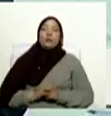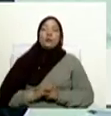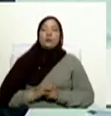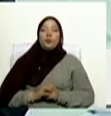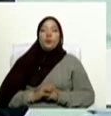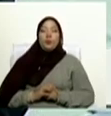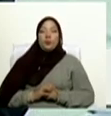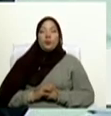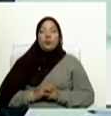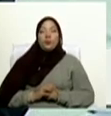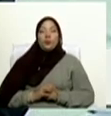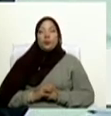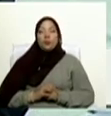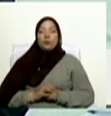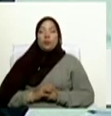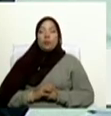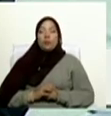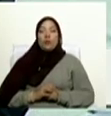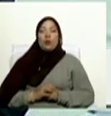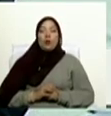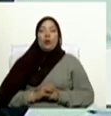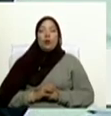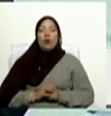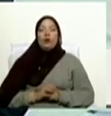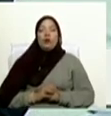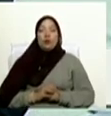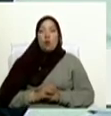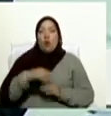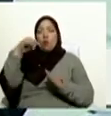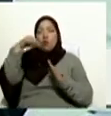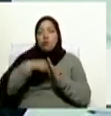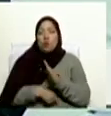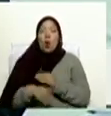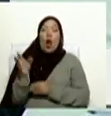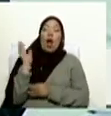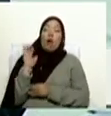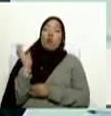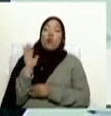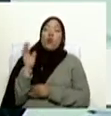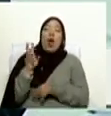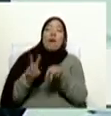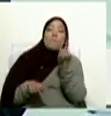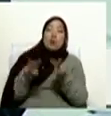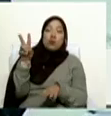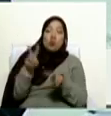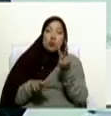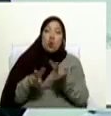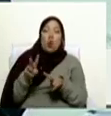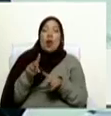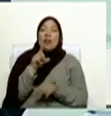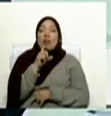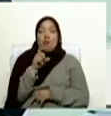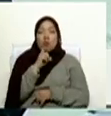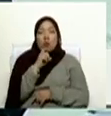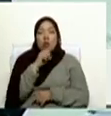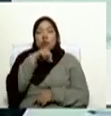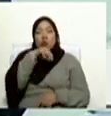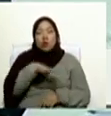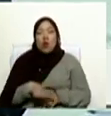Maduro moros en una profunda exposición de los periodos